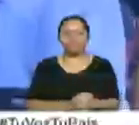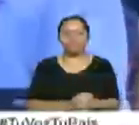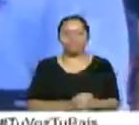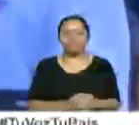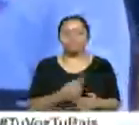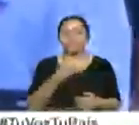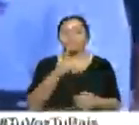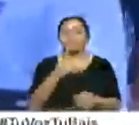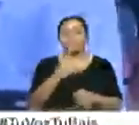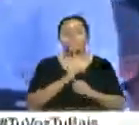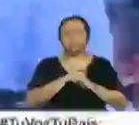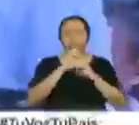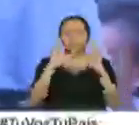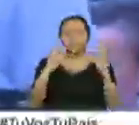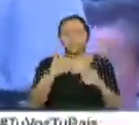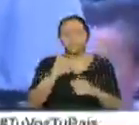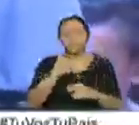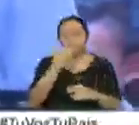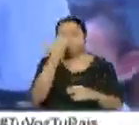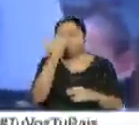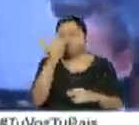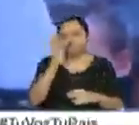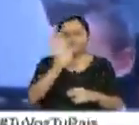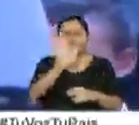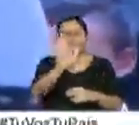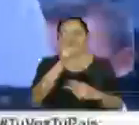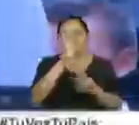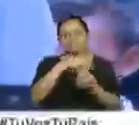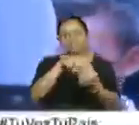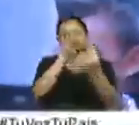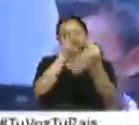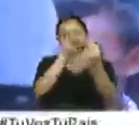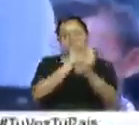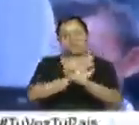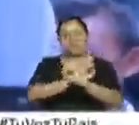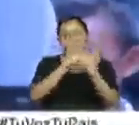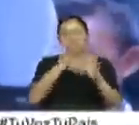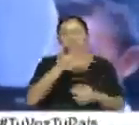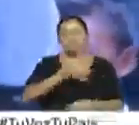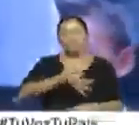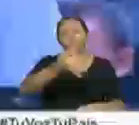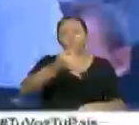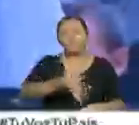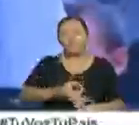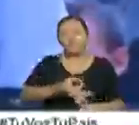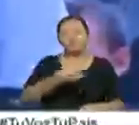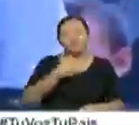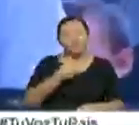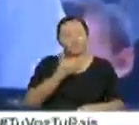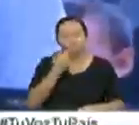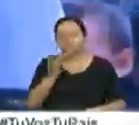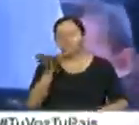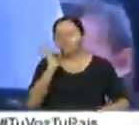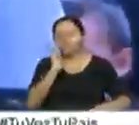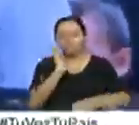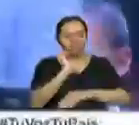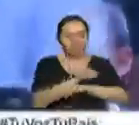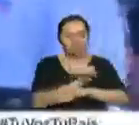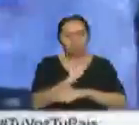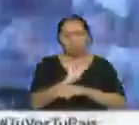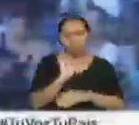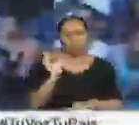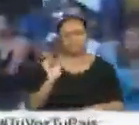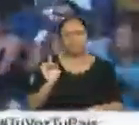decir, con la frente en alto, con la mirada clara, cumplimos, jamás traicionamos a la